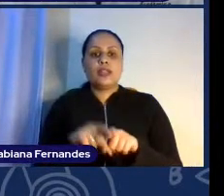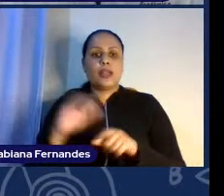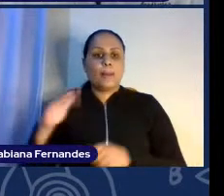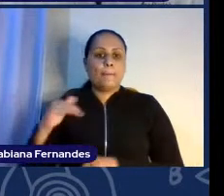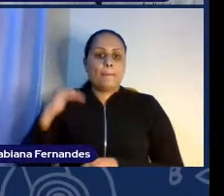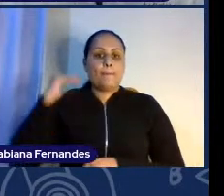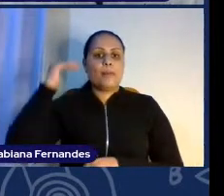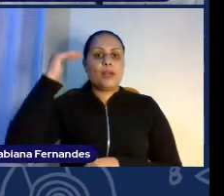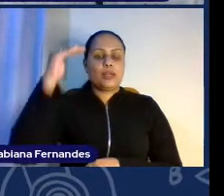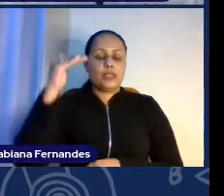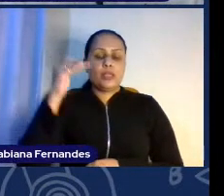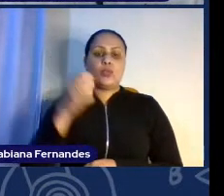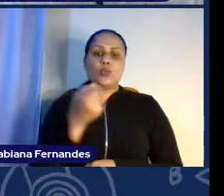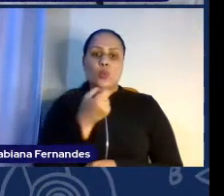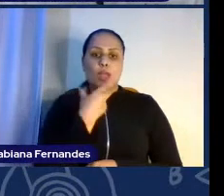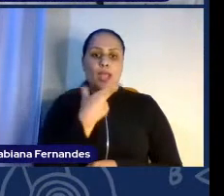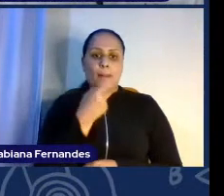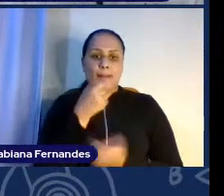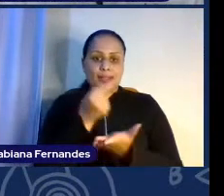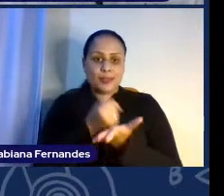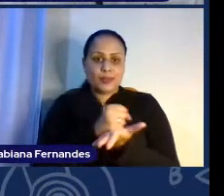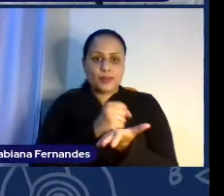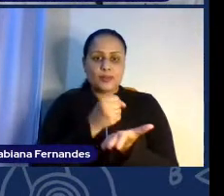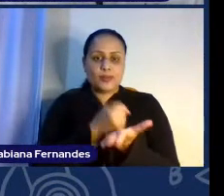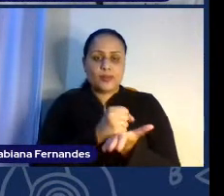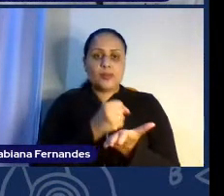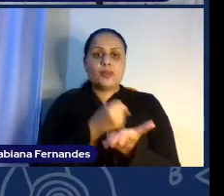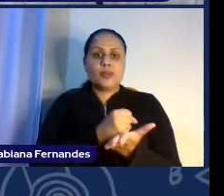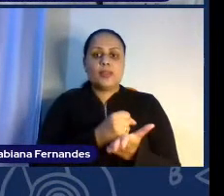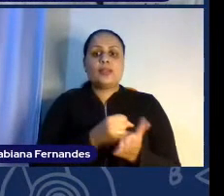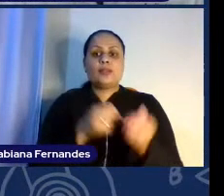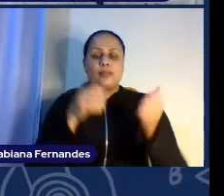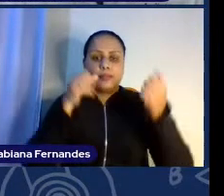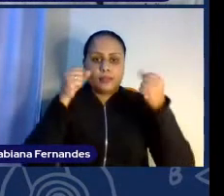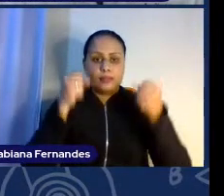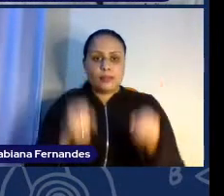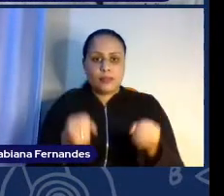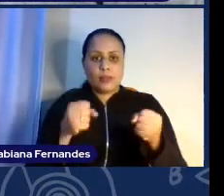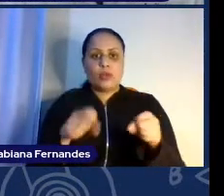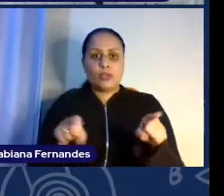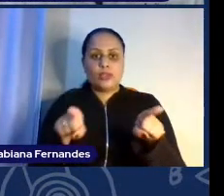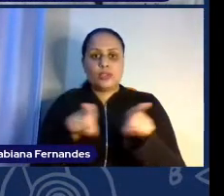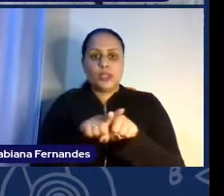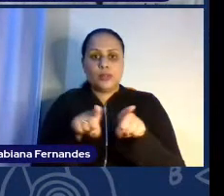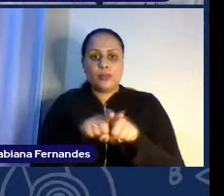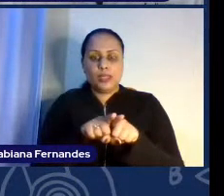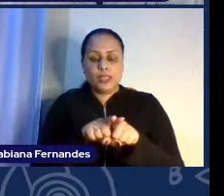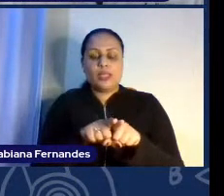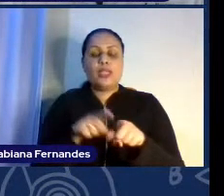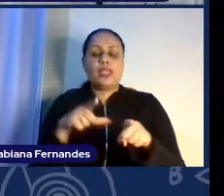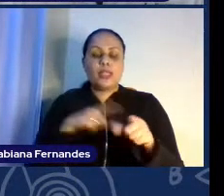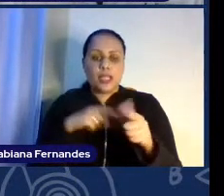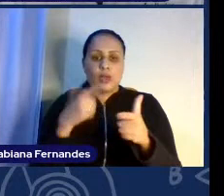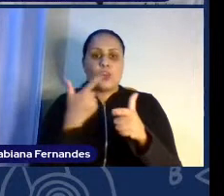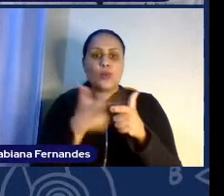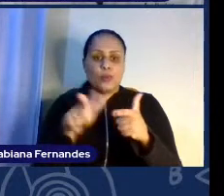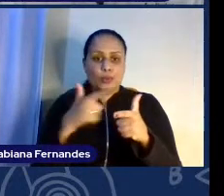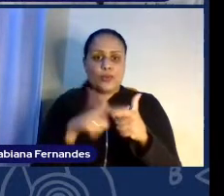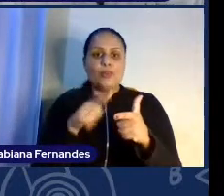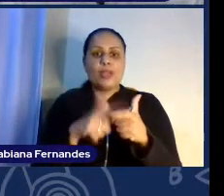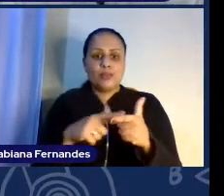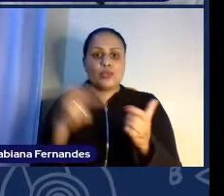fármacos antiepilépticos pudieran incidir en el desarrollo del feto, pero sobre todo se ha